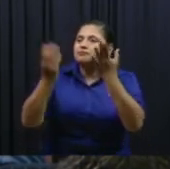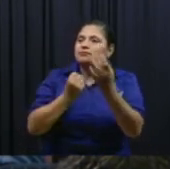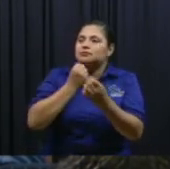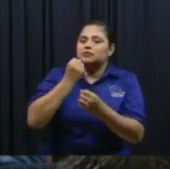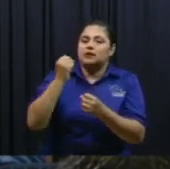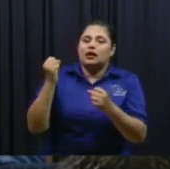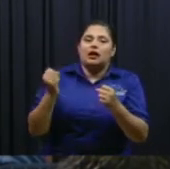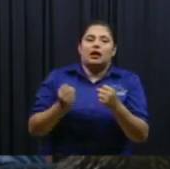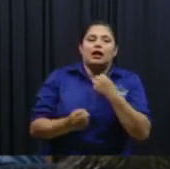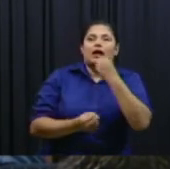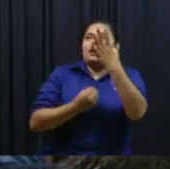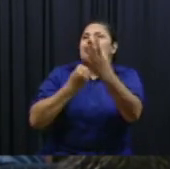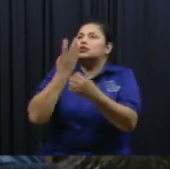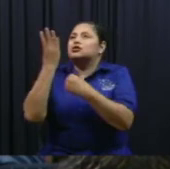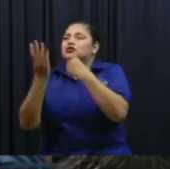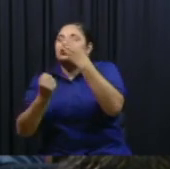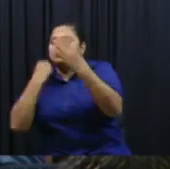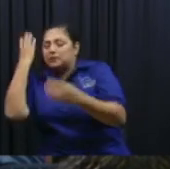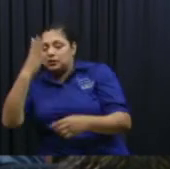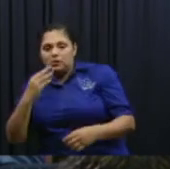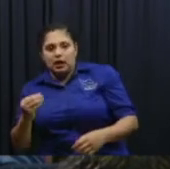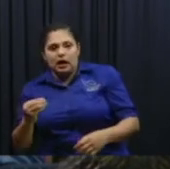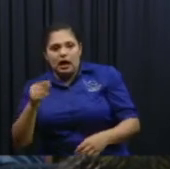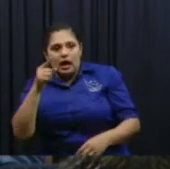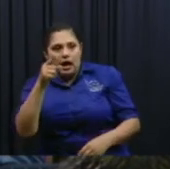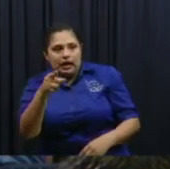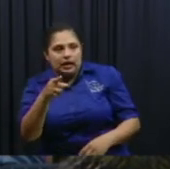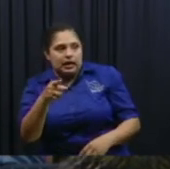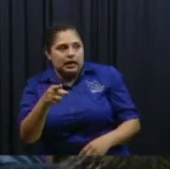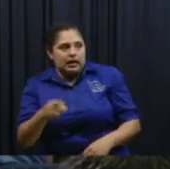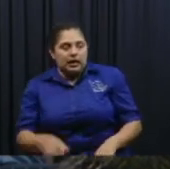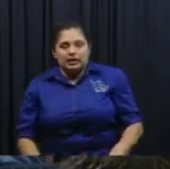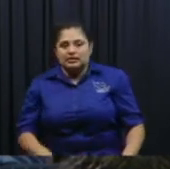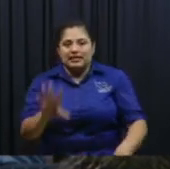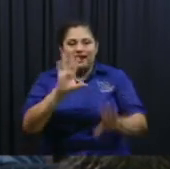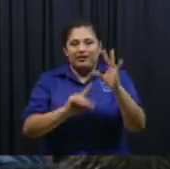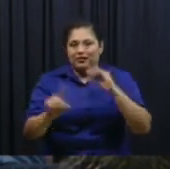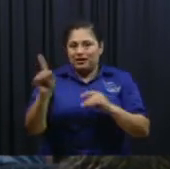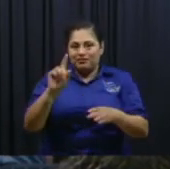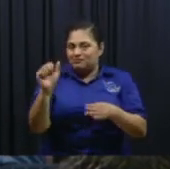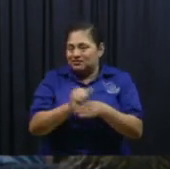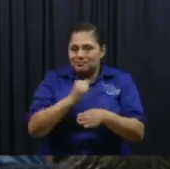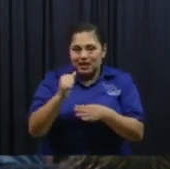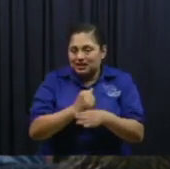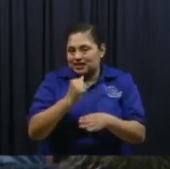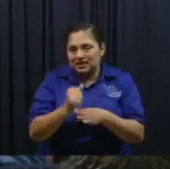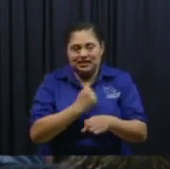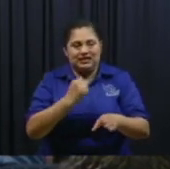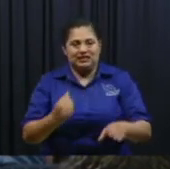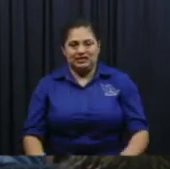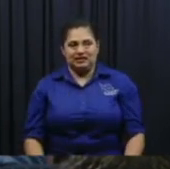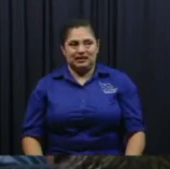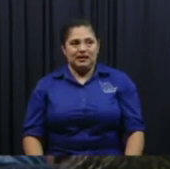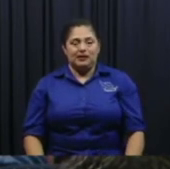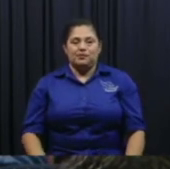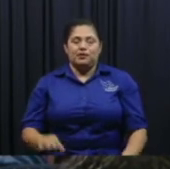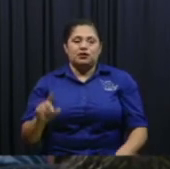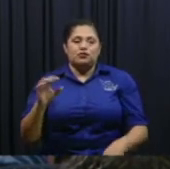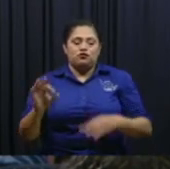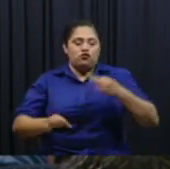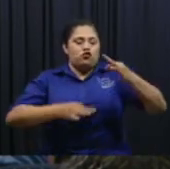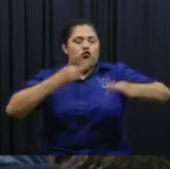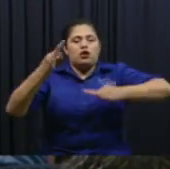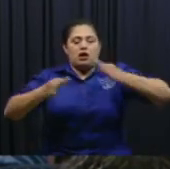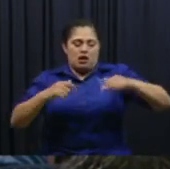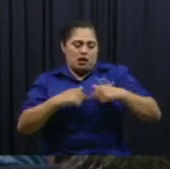Aleluya ahí la espontaneidad si si habita abundantemente la palabra de Cristo en tu